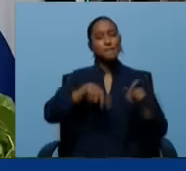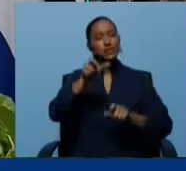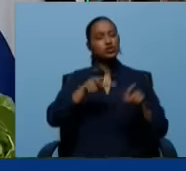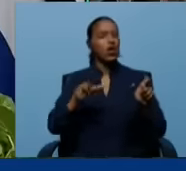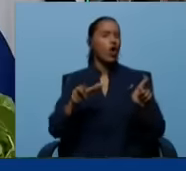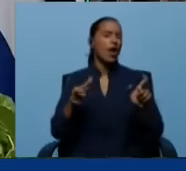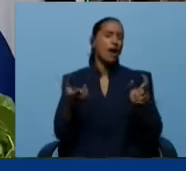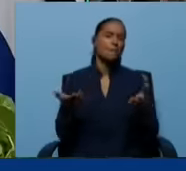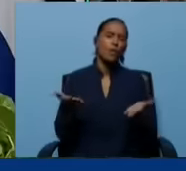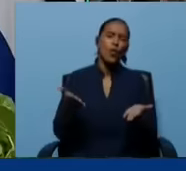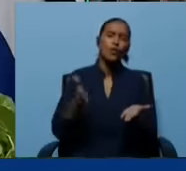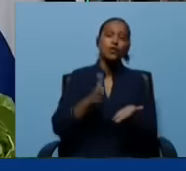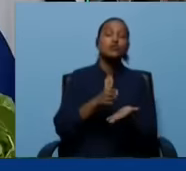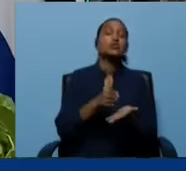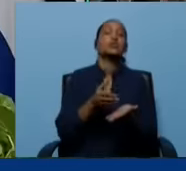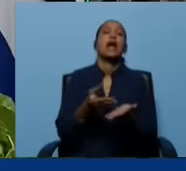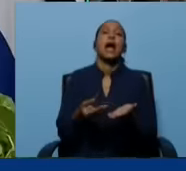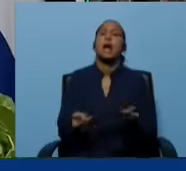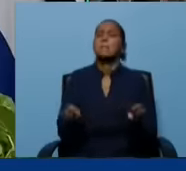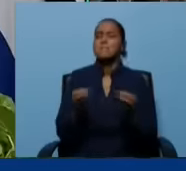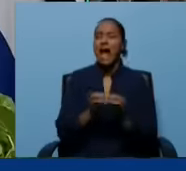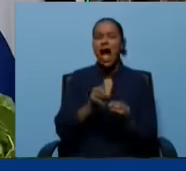murieron otros 200.000